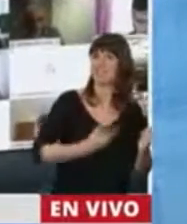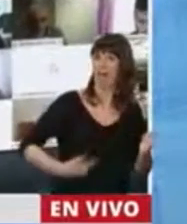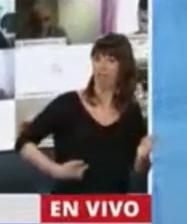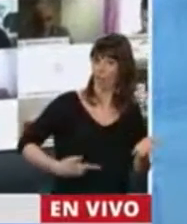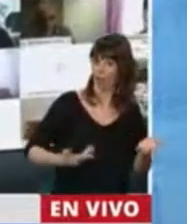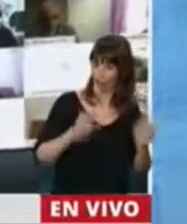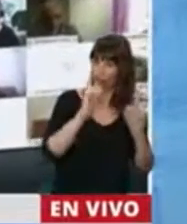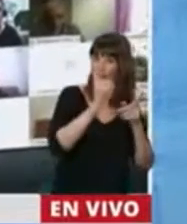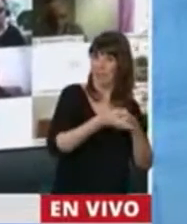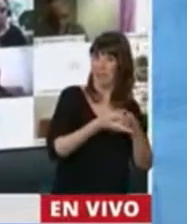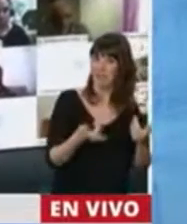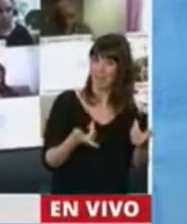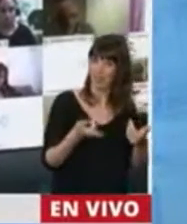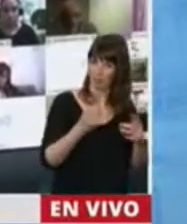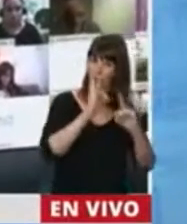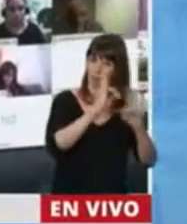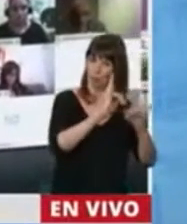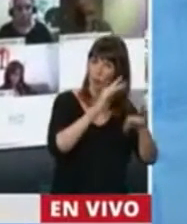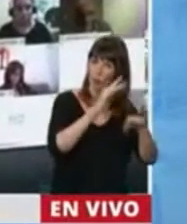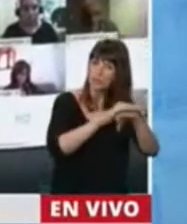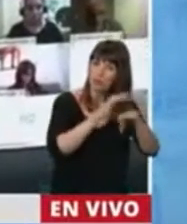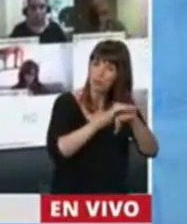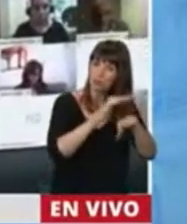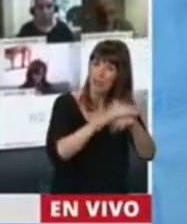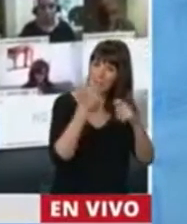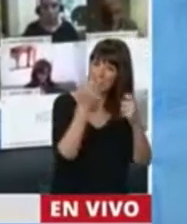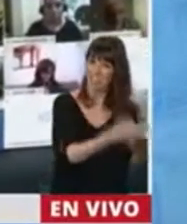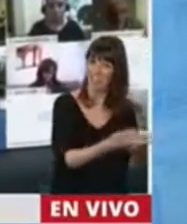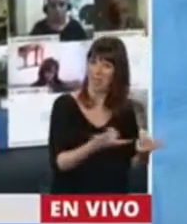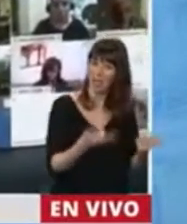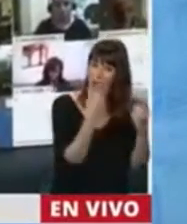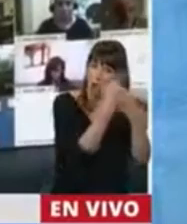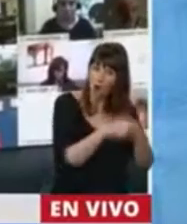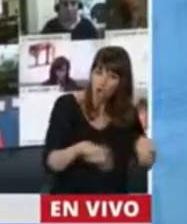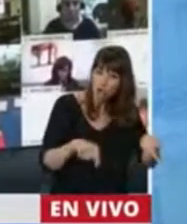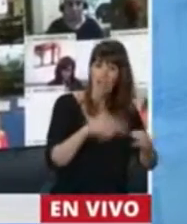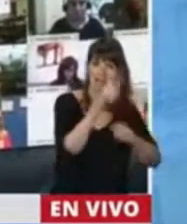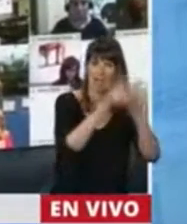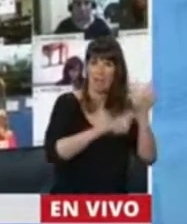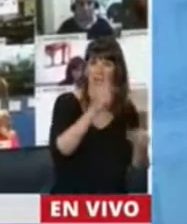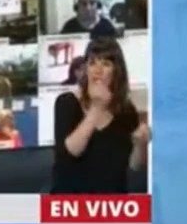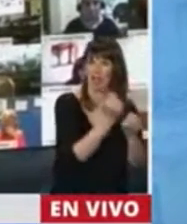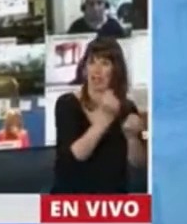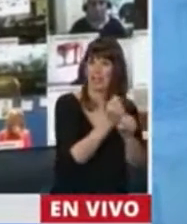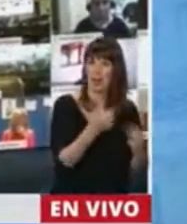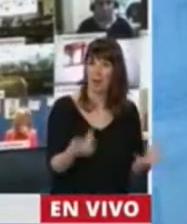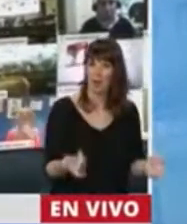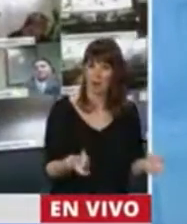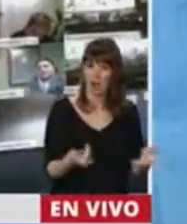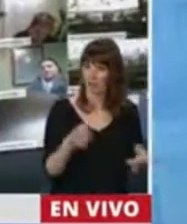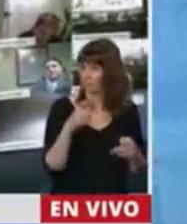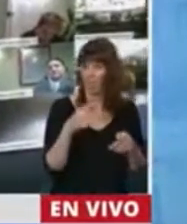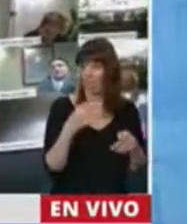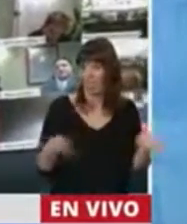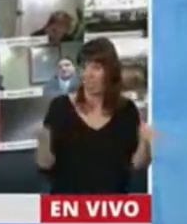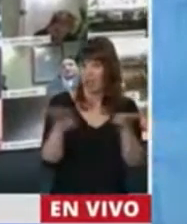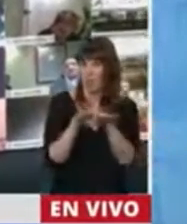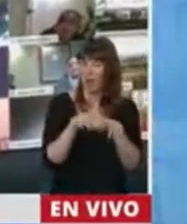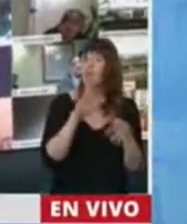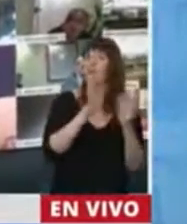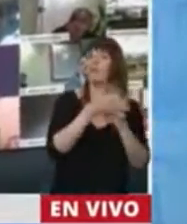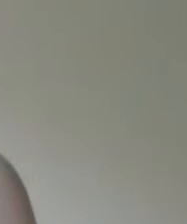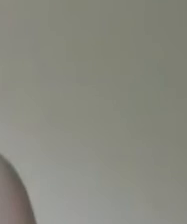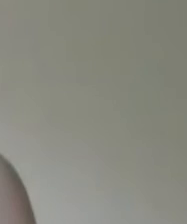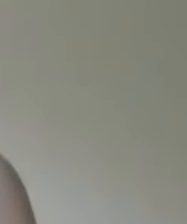nueva regulación, saque a aquellos trabajadores de la afiliación y la sindicalización,